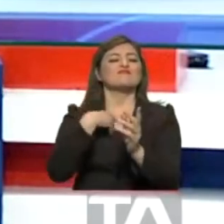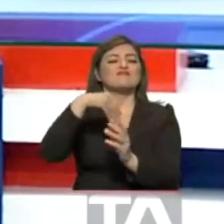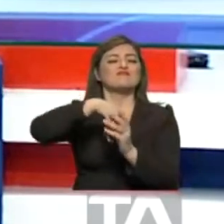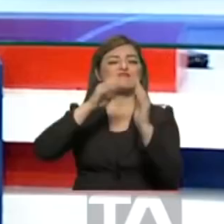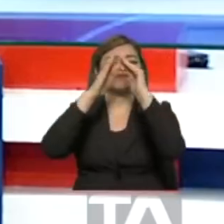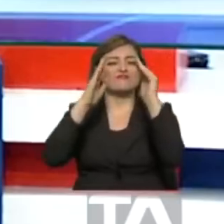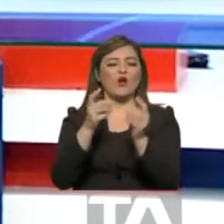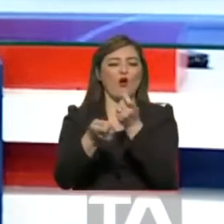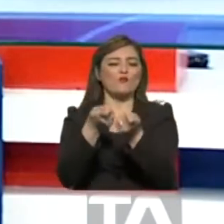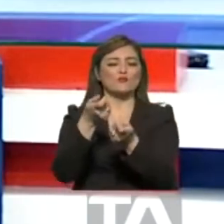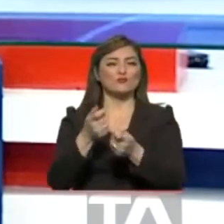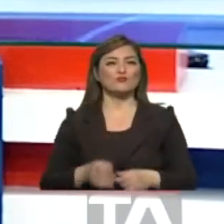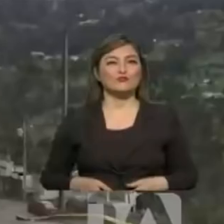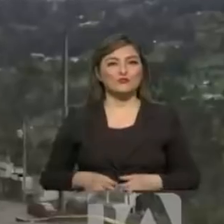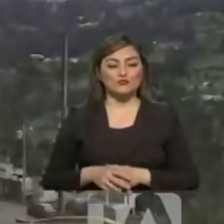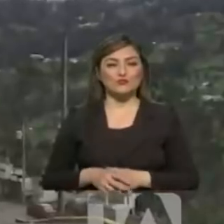y comercio.